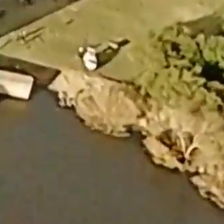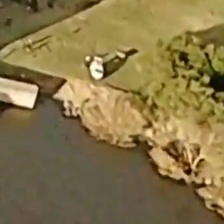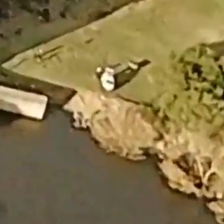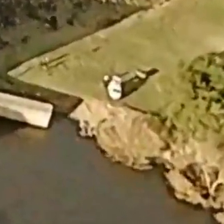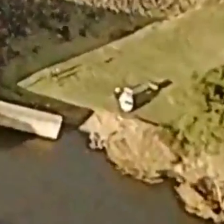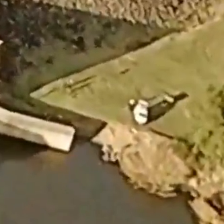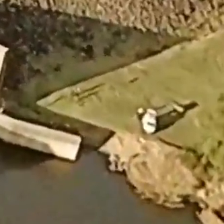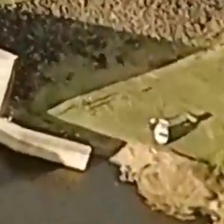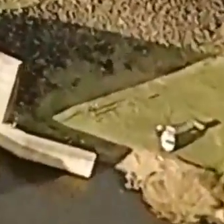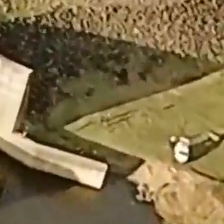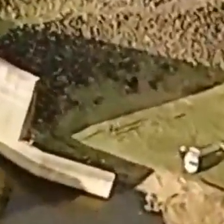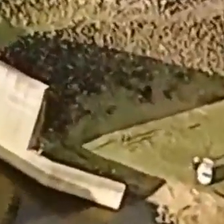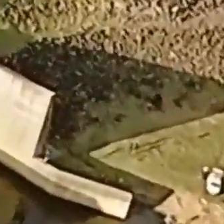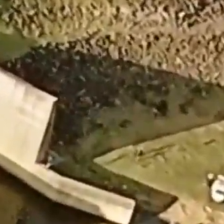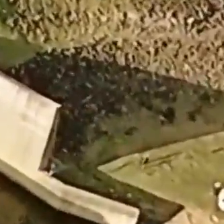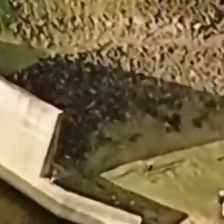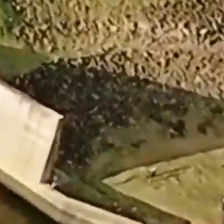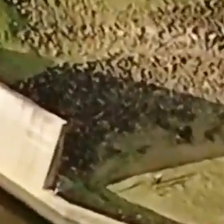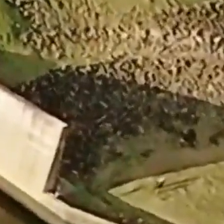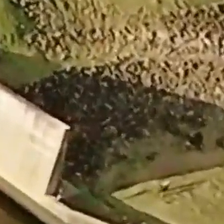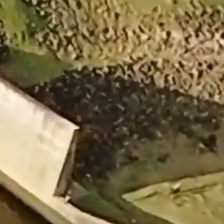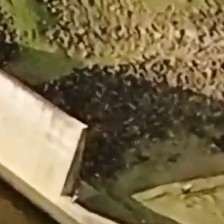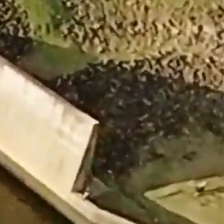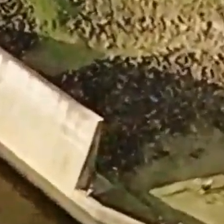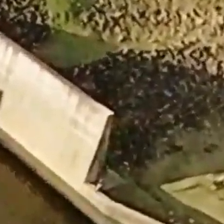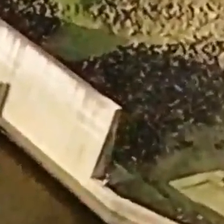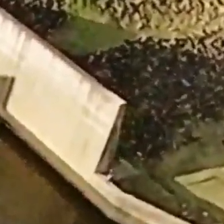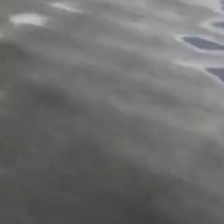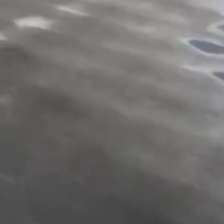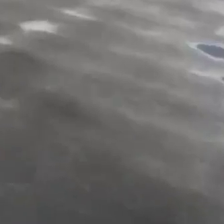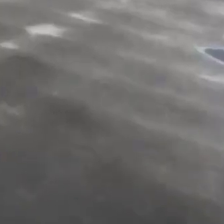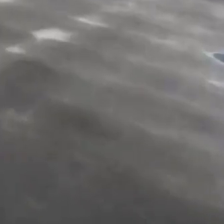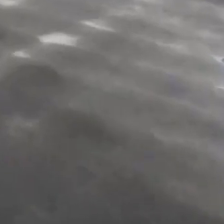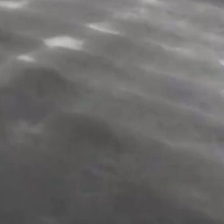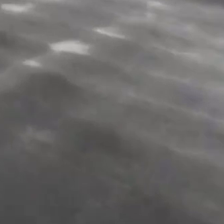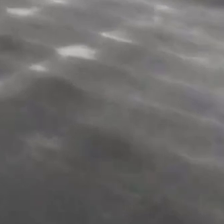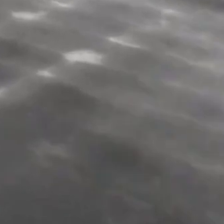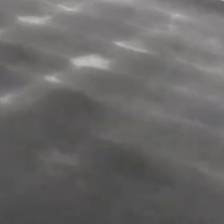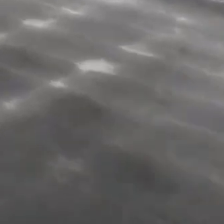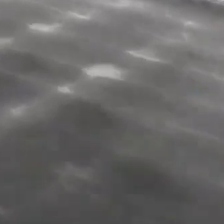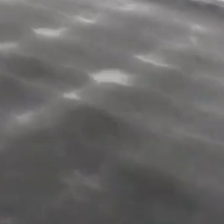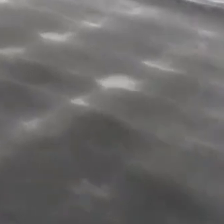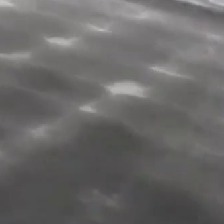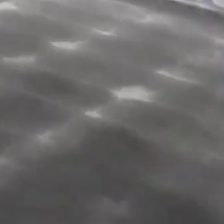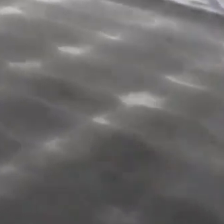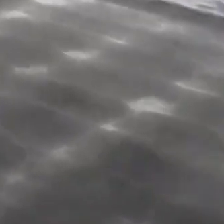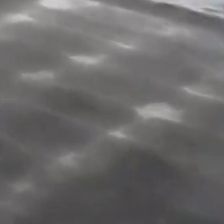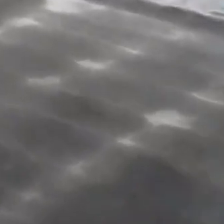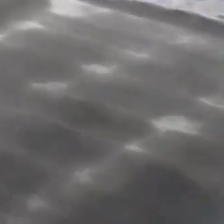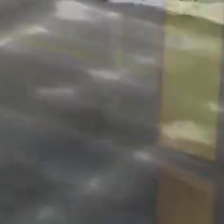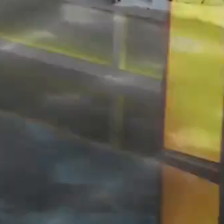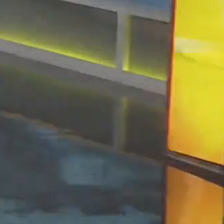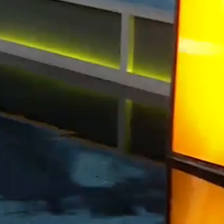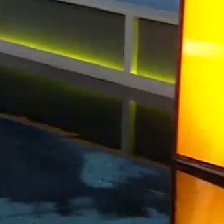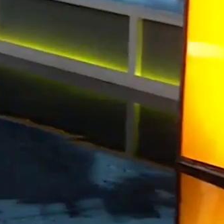Se acabó el agua de Paso Severino y hasta que no llueva de manera constante y en cantidades suficientes, no hay